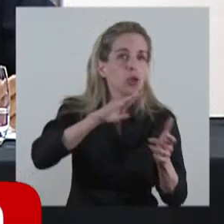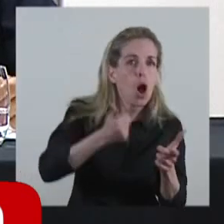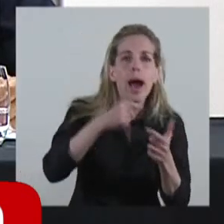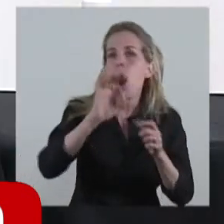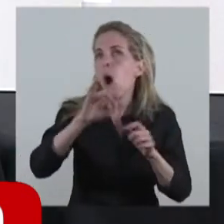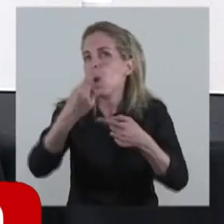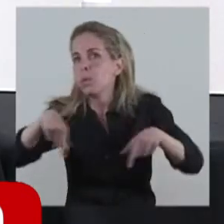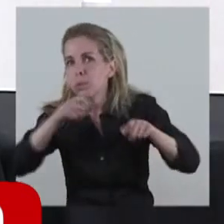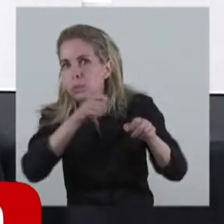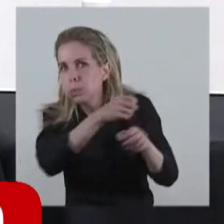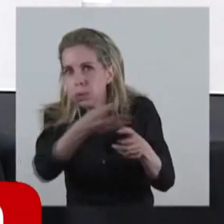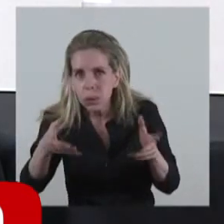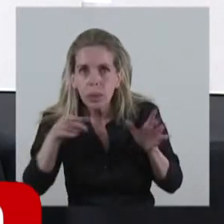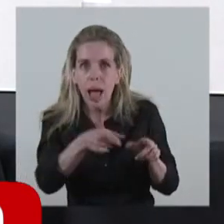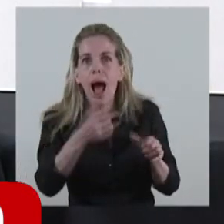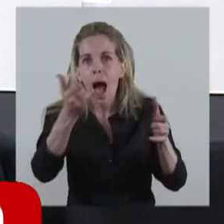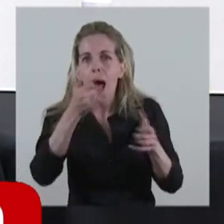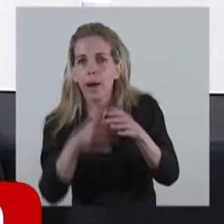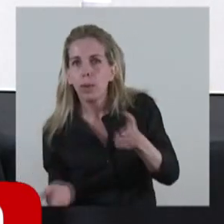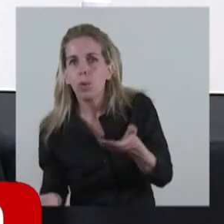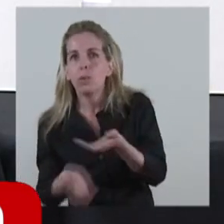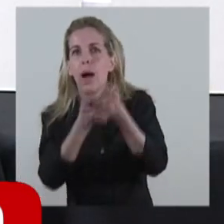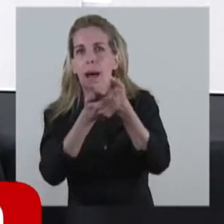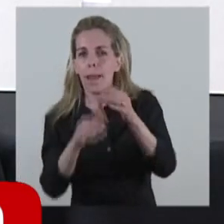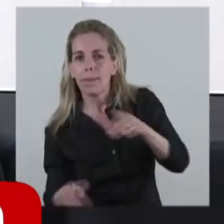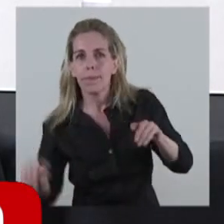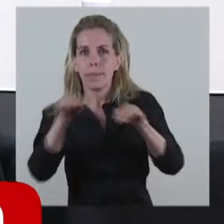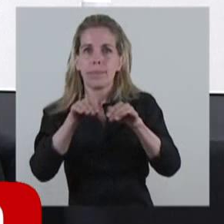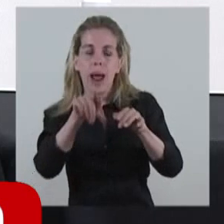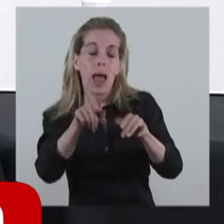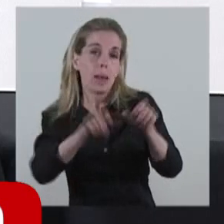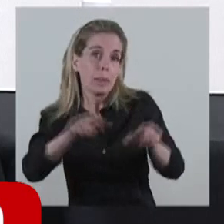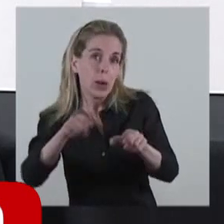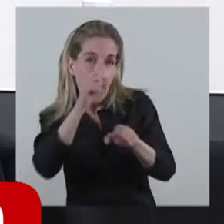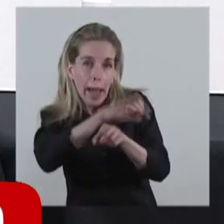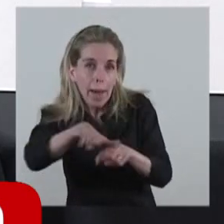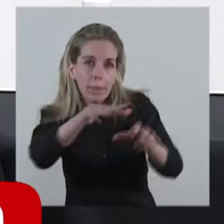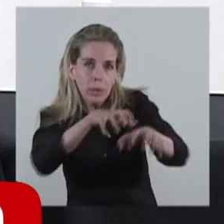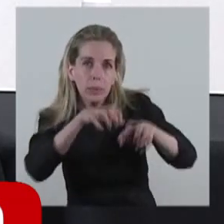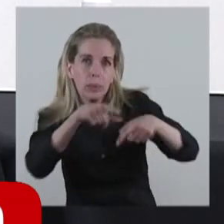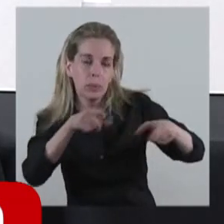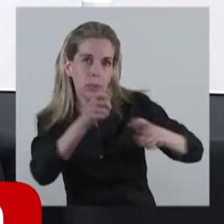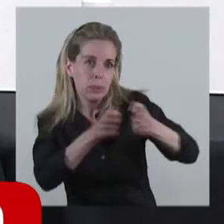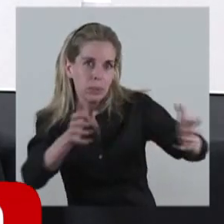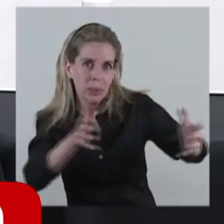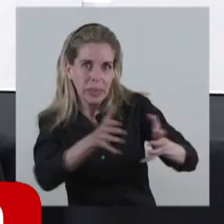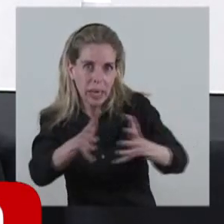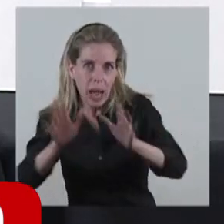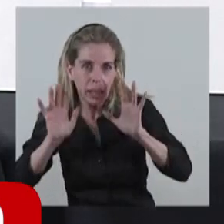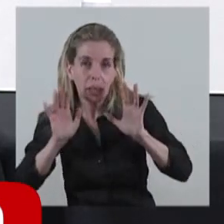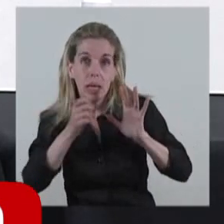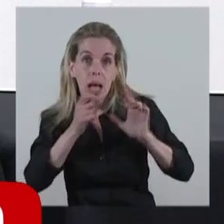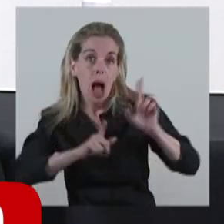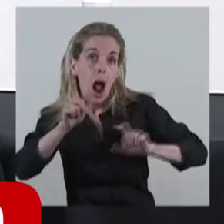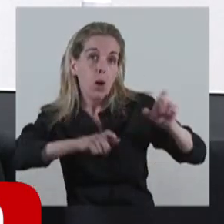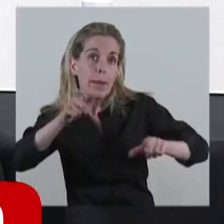generase un modelo de compensación para los pequeños y medianos productores. Con lo cual, al enojo que sintieron